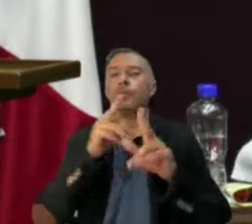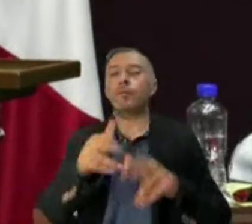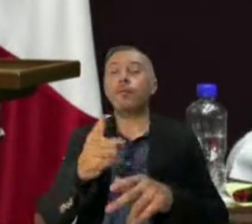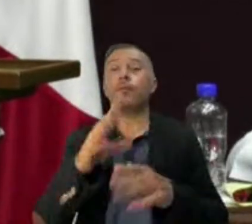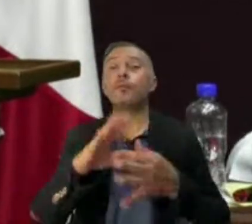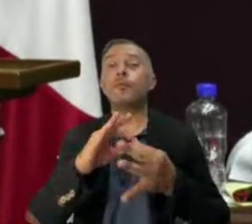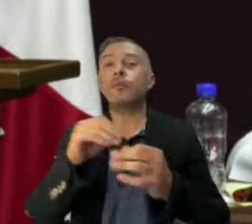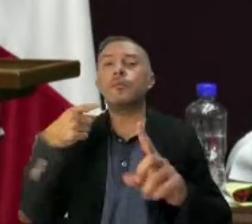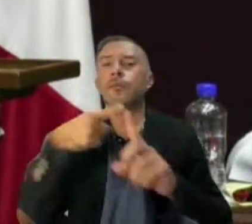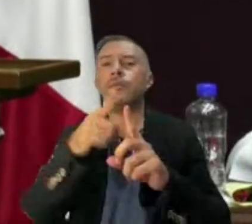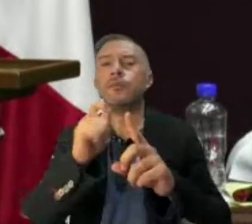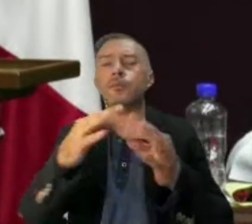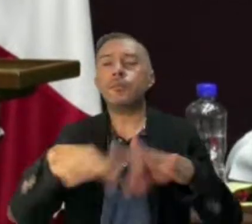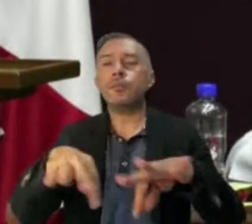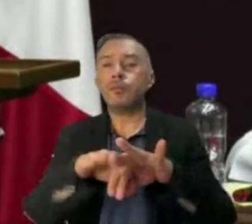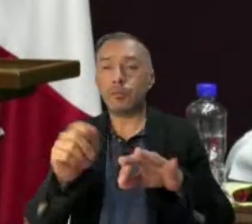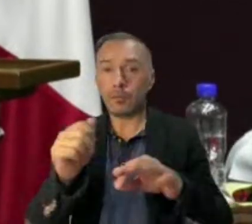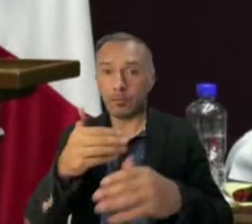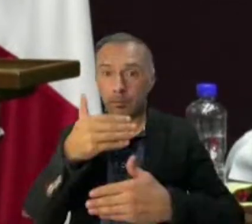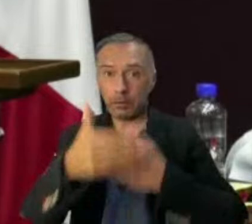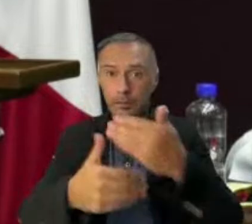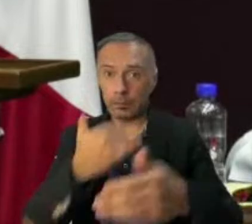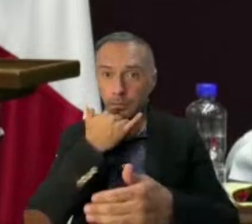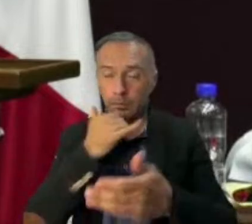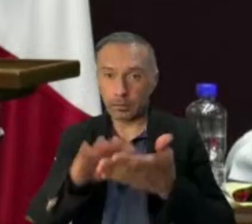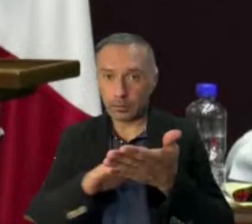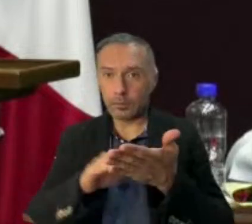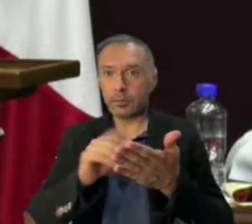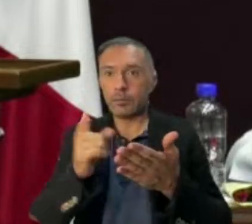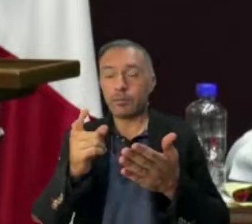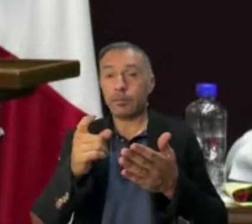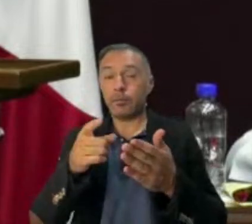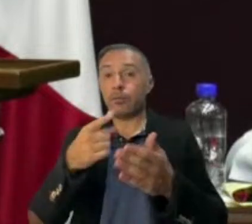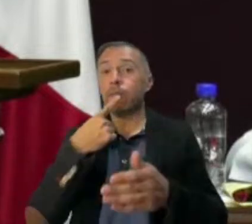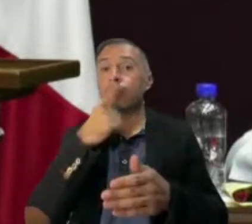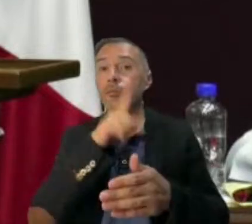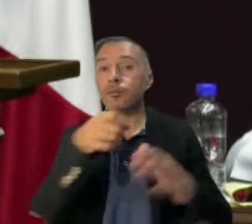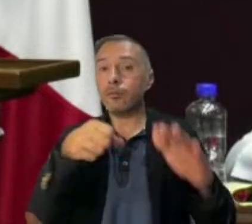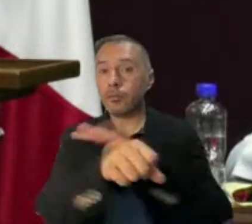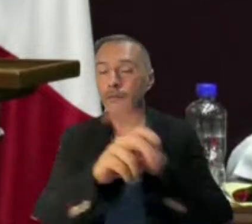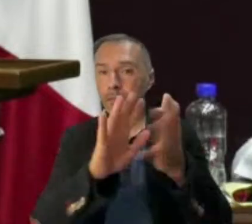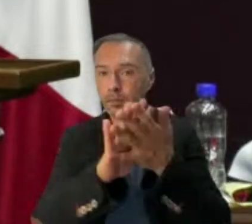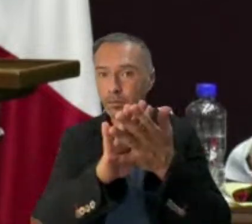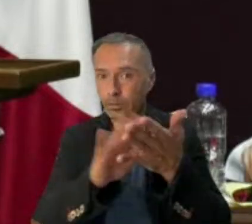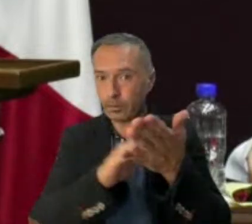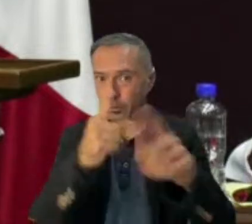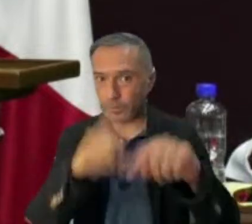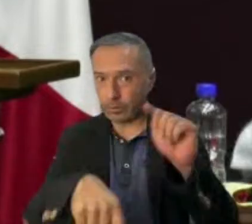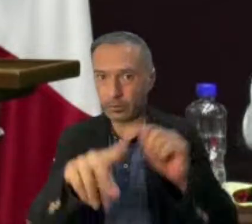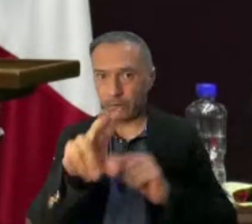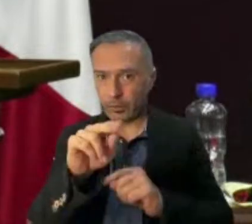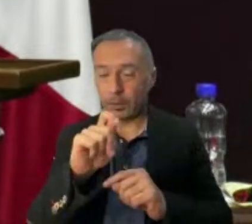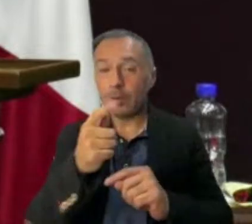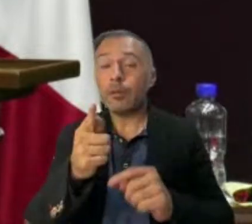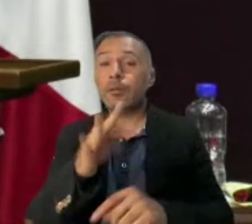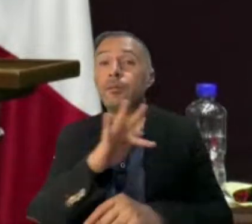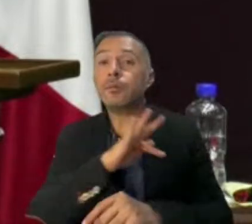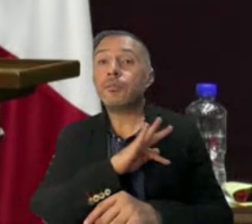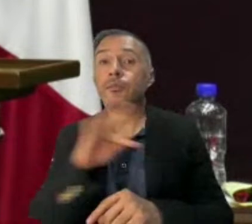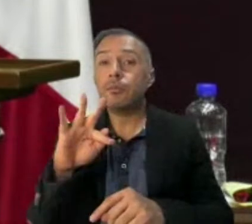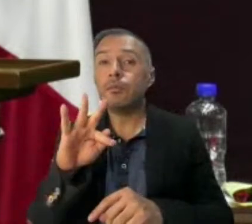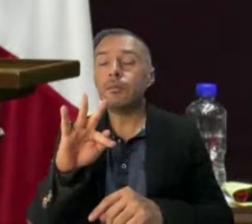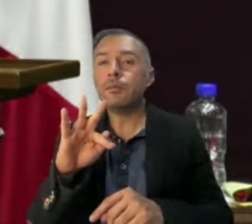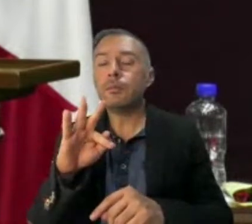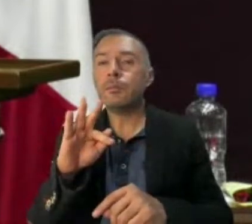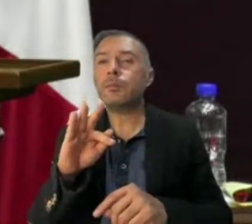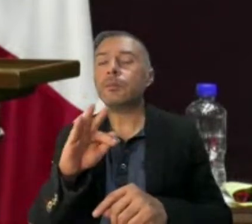que la reparación del daño no sustituye la responsabilidad penal de quien comete un delito, ni la posibilidad de que este no